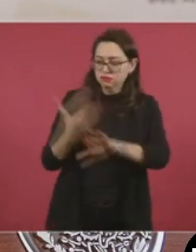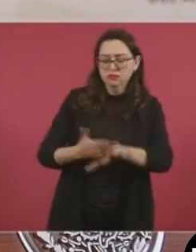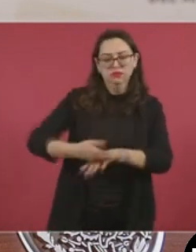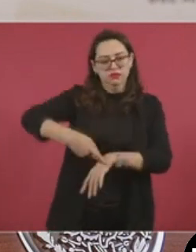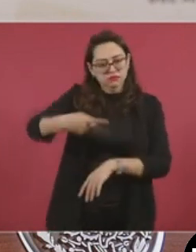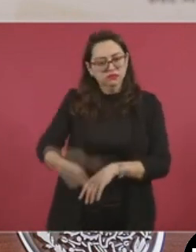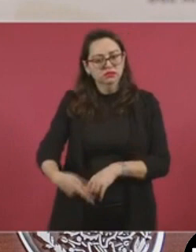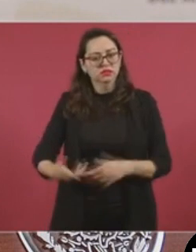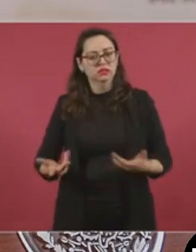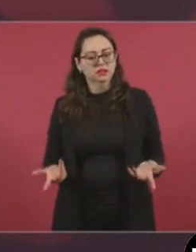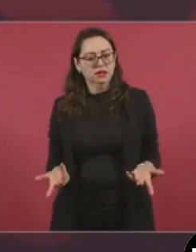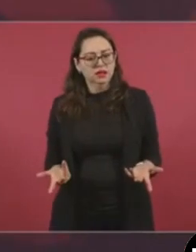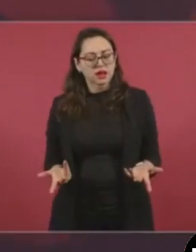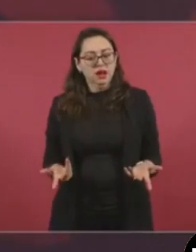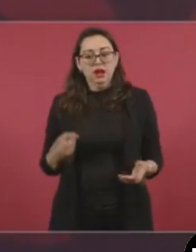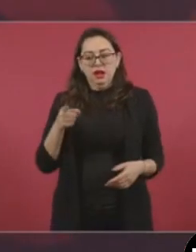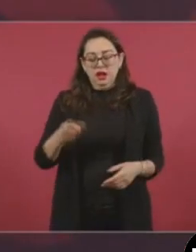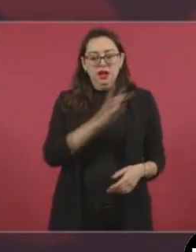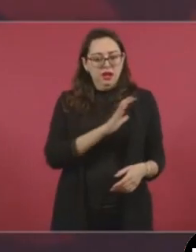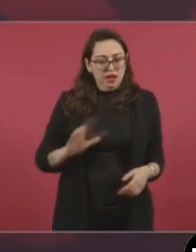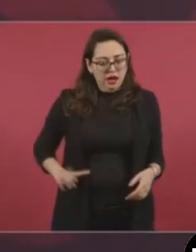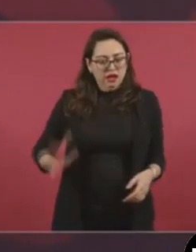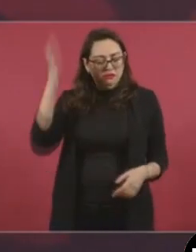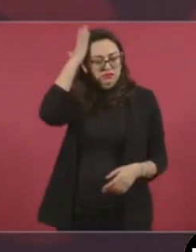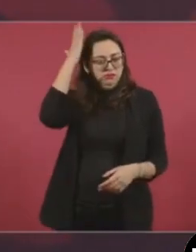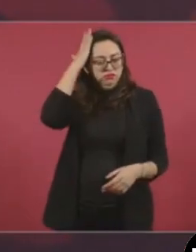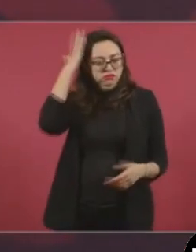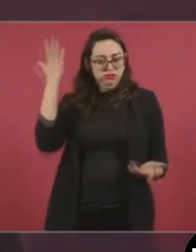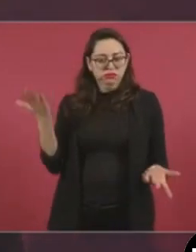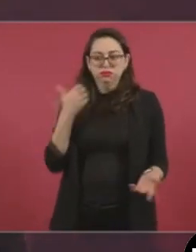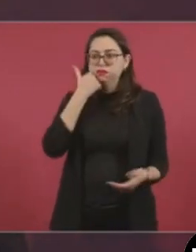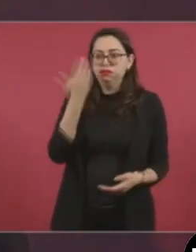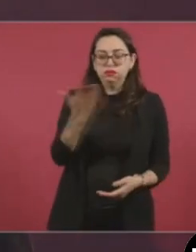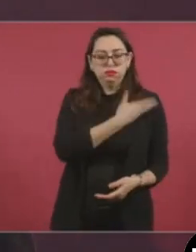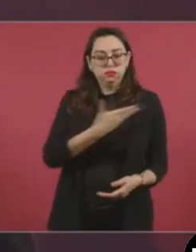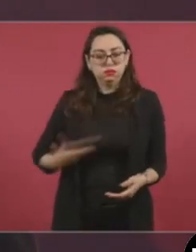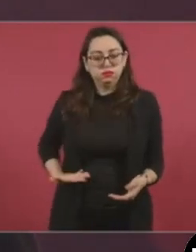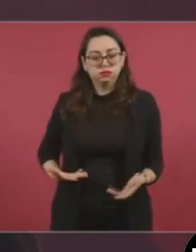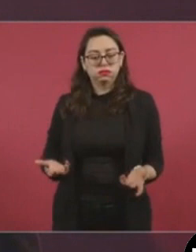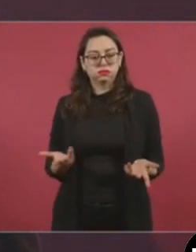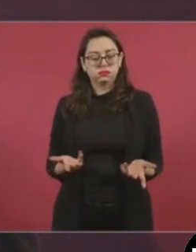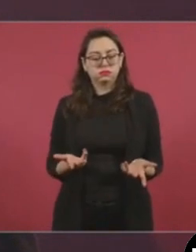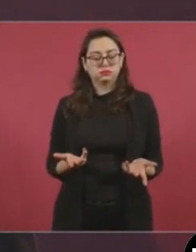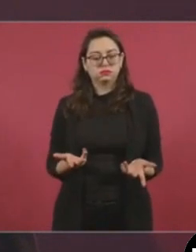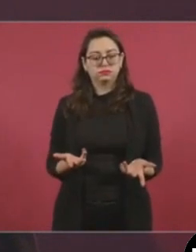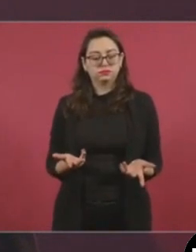Se trata de un dirigente, es un candidato a la presidencia de la República.